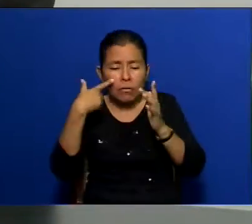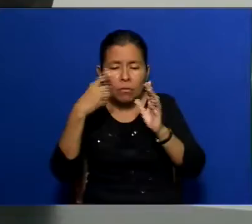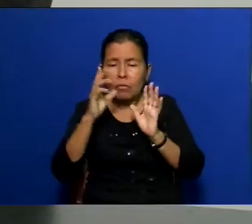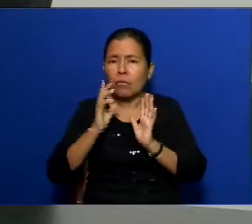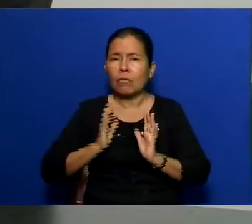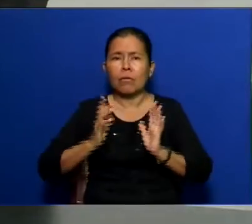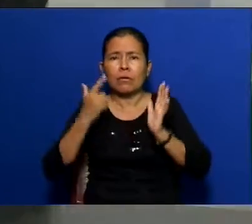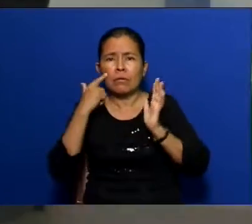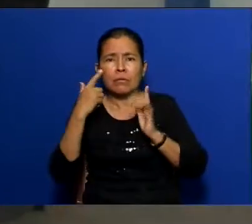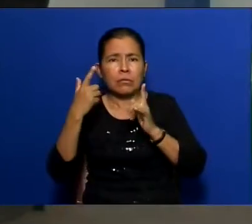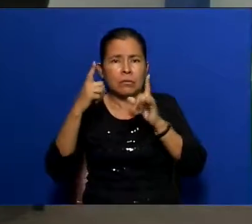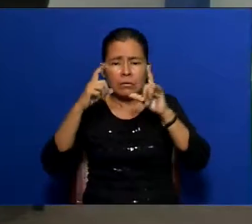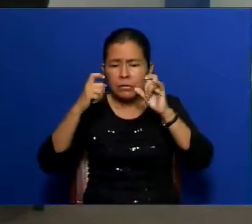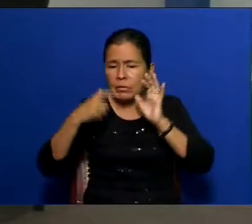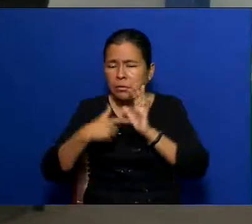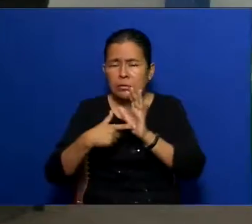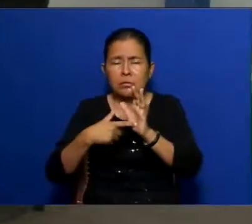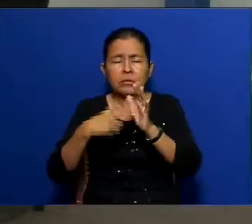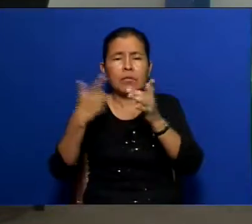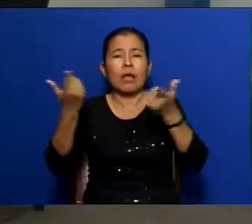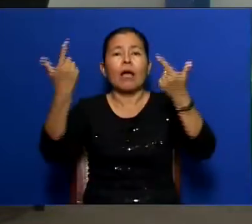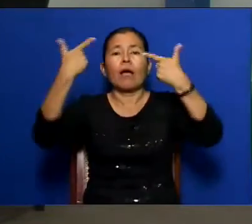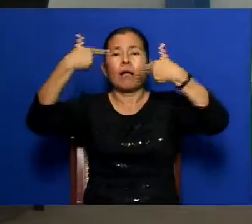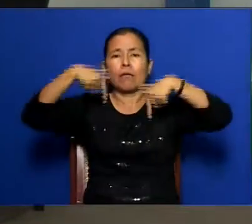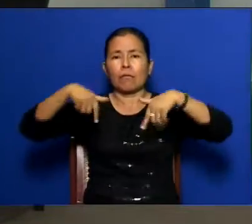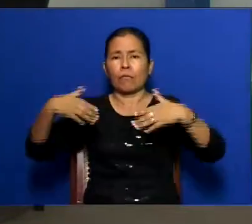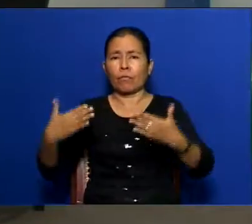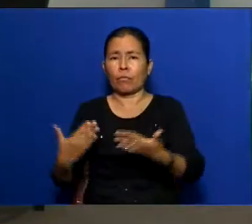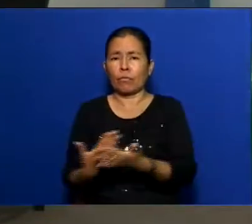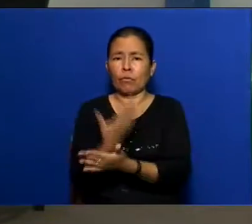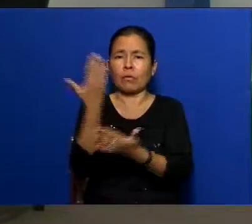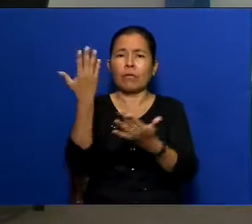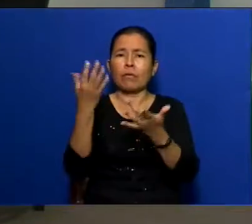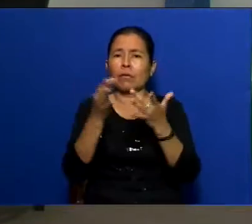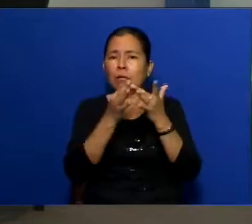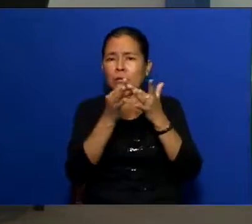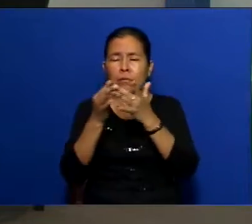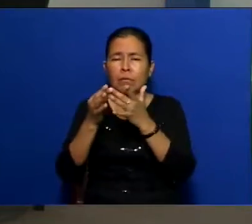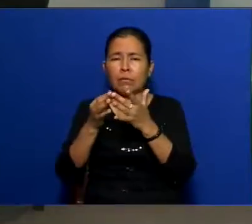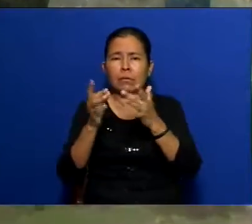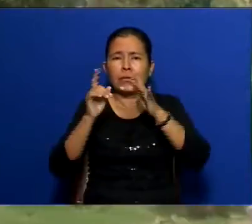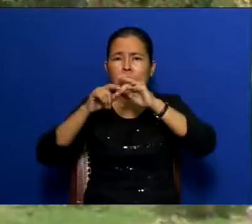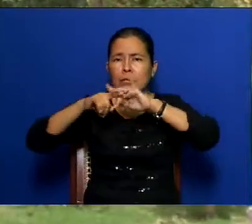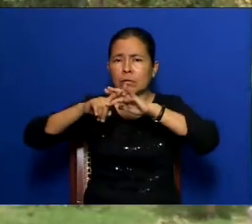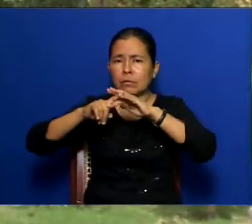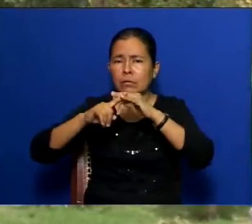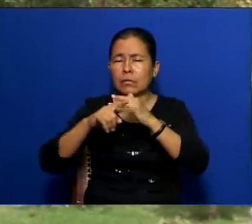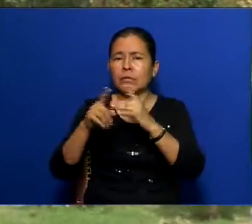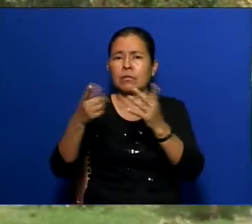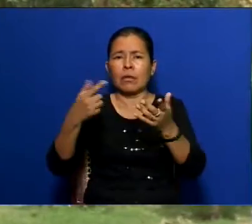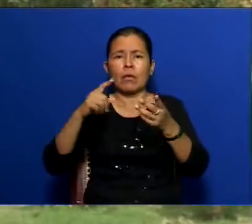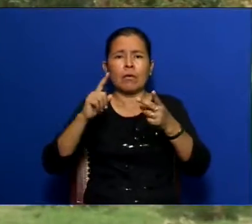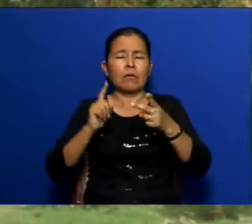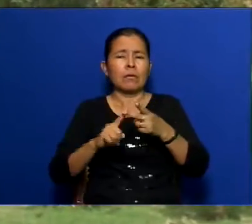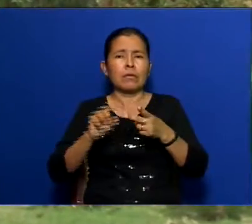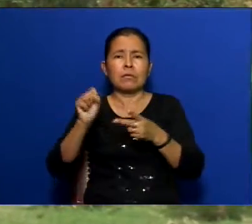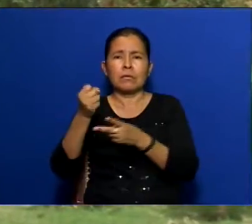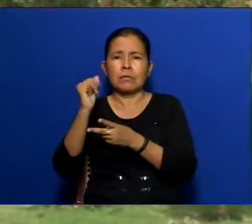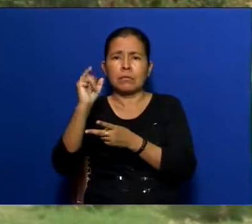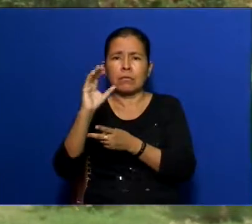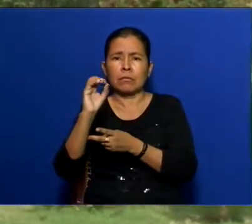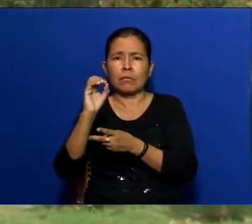de esa lesión. Pero con la especialización de la psicología y la psicotraumatología forense y de acuerdo a